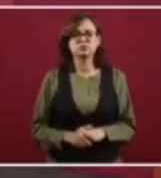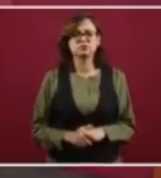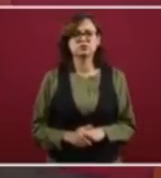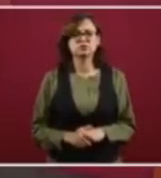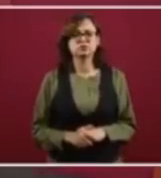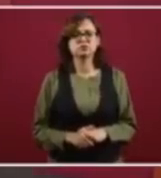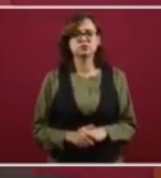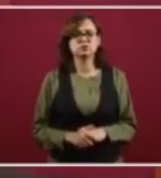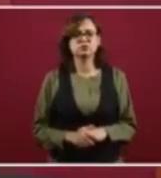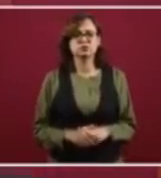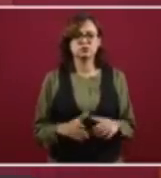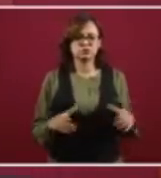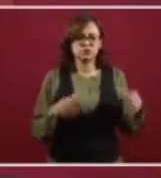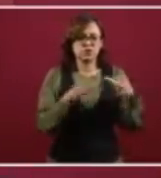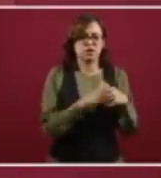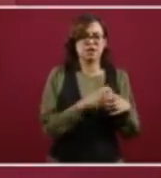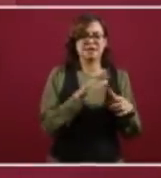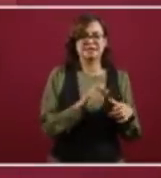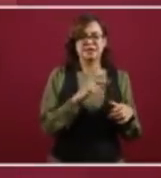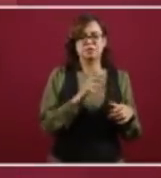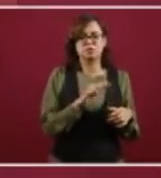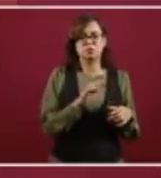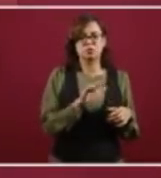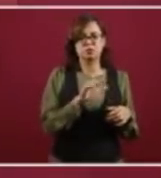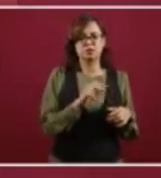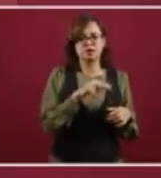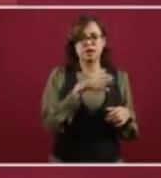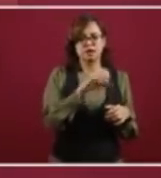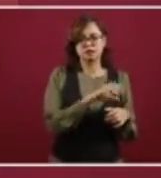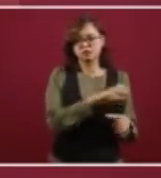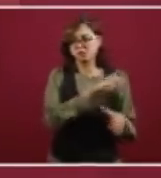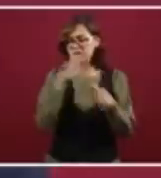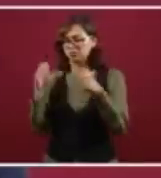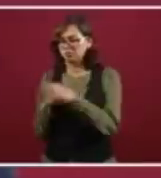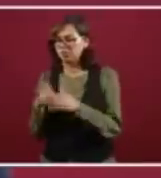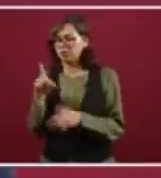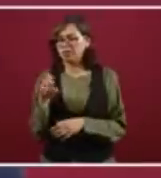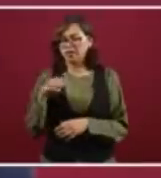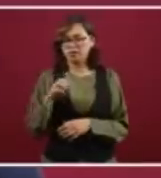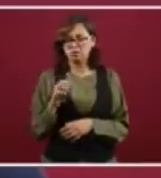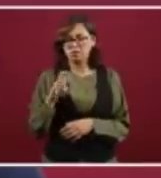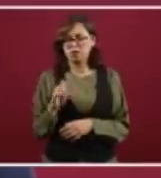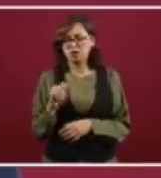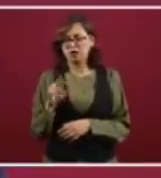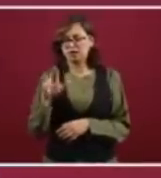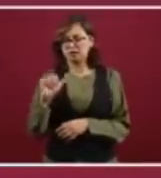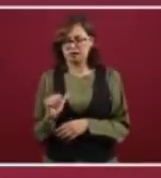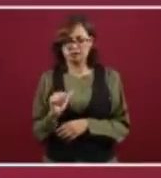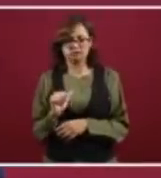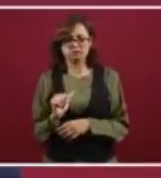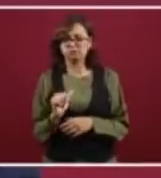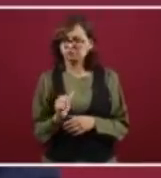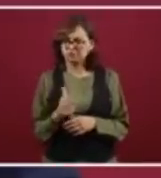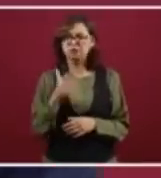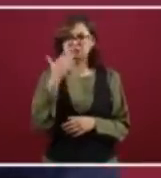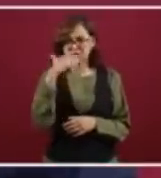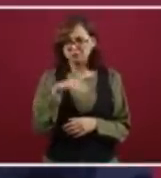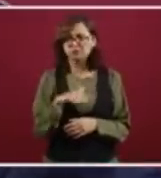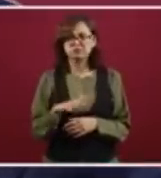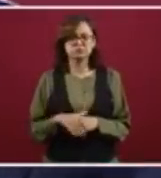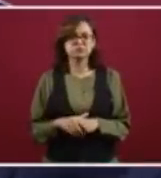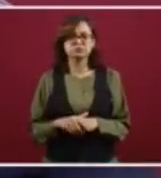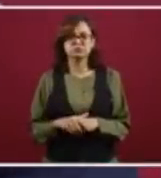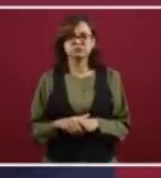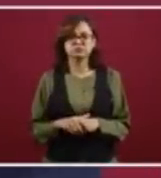los integrantes del Partido Republicano como los del Partido Demócrata, que están separando